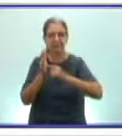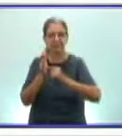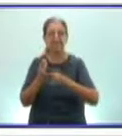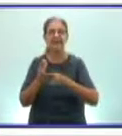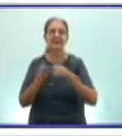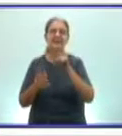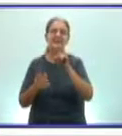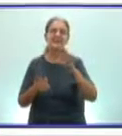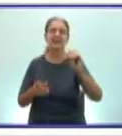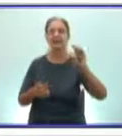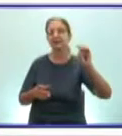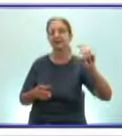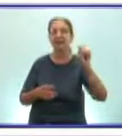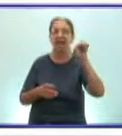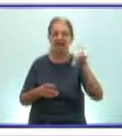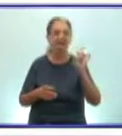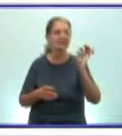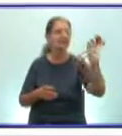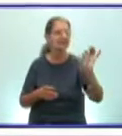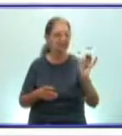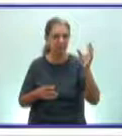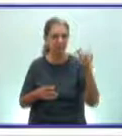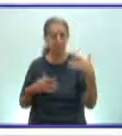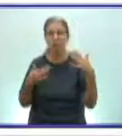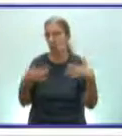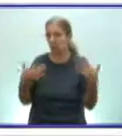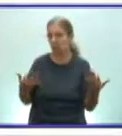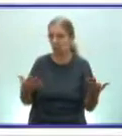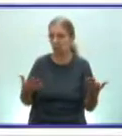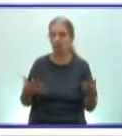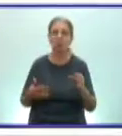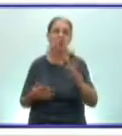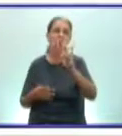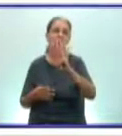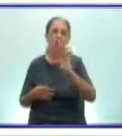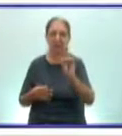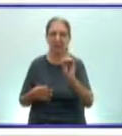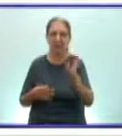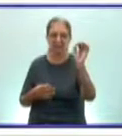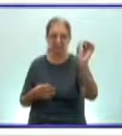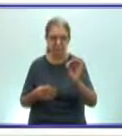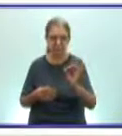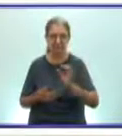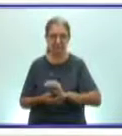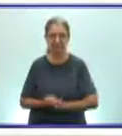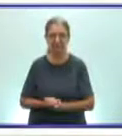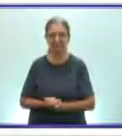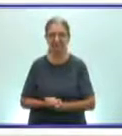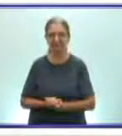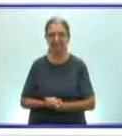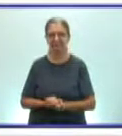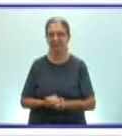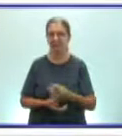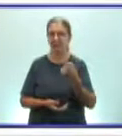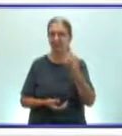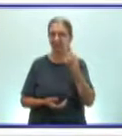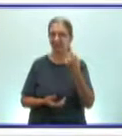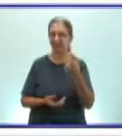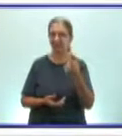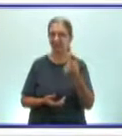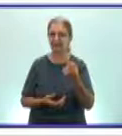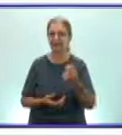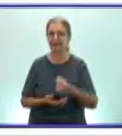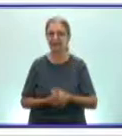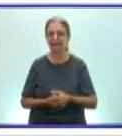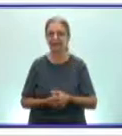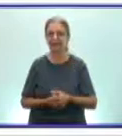por ciento. Y en este caso es un 40%. Vemos entonces que nos seguía planteando el